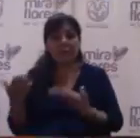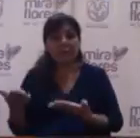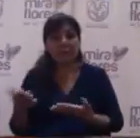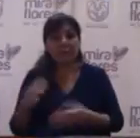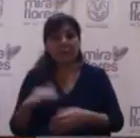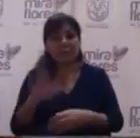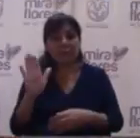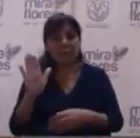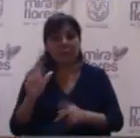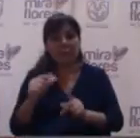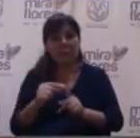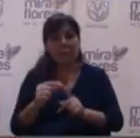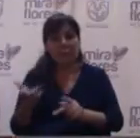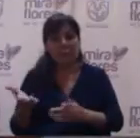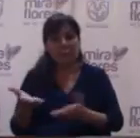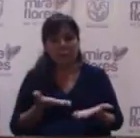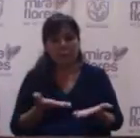la palabra.